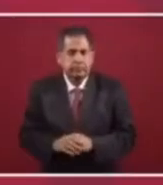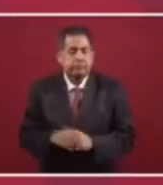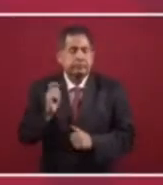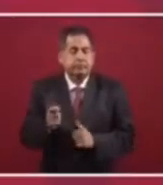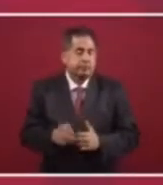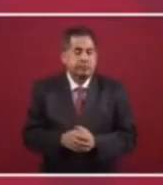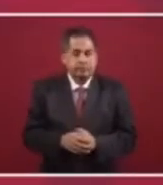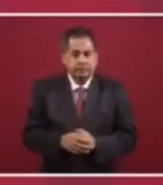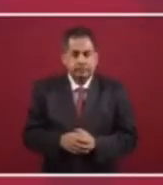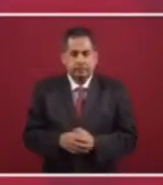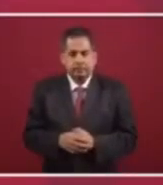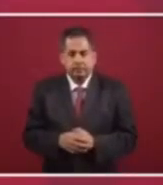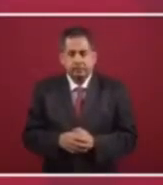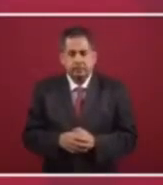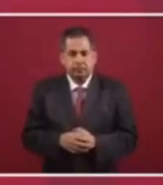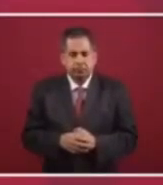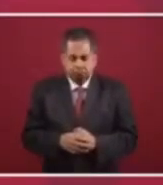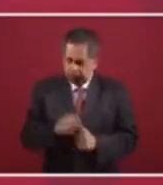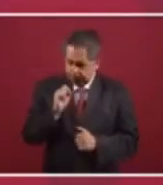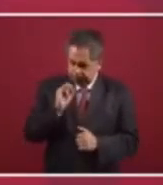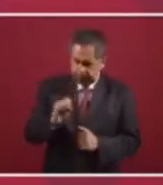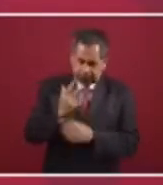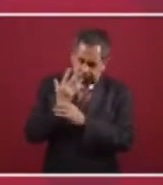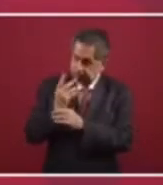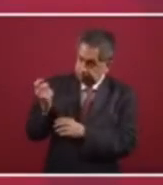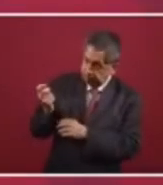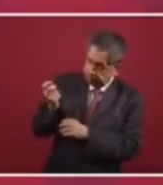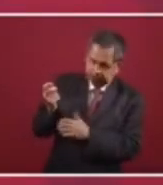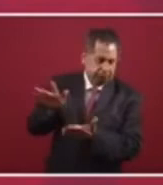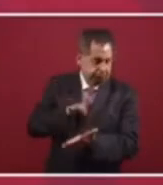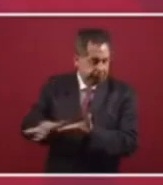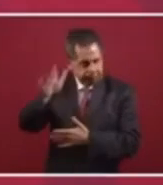que suscribo lo dicho